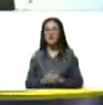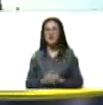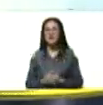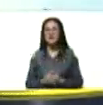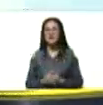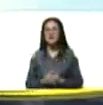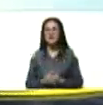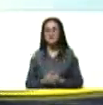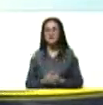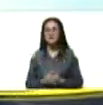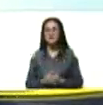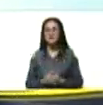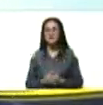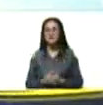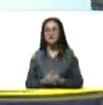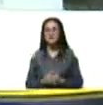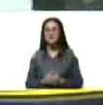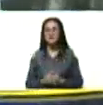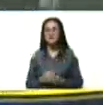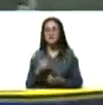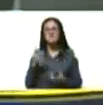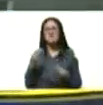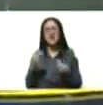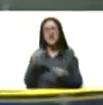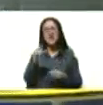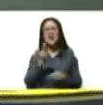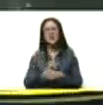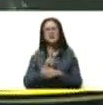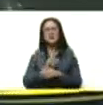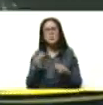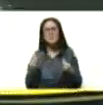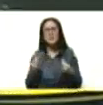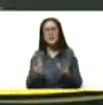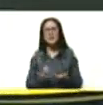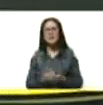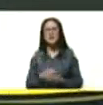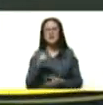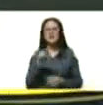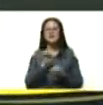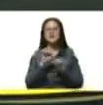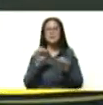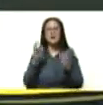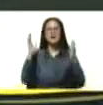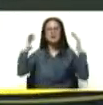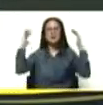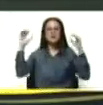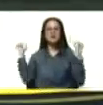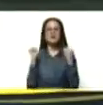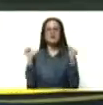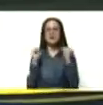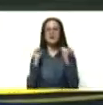De una complejidad. ¿Qué función alta. Cumple esta unidad de condensación? Es parte del sistema de aire acondicionado. Correcto. Esta es